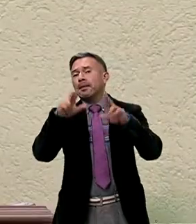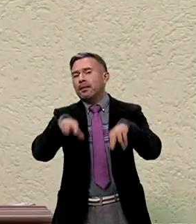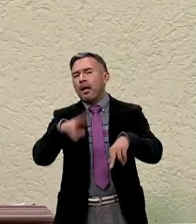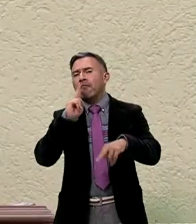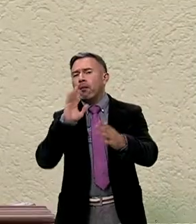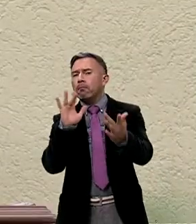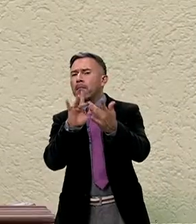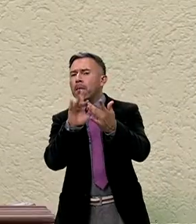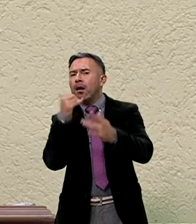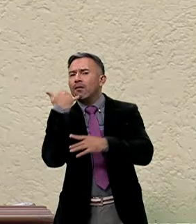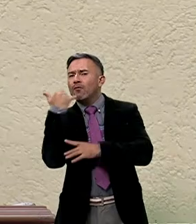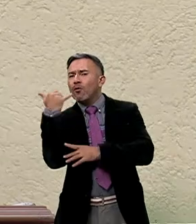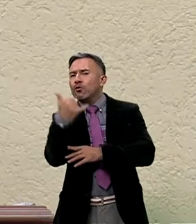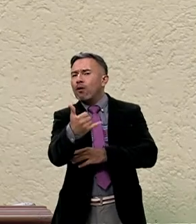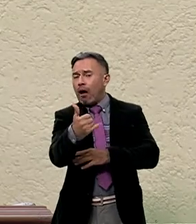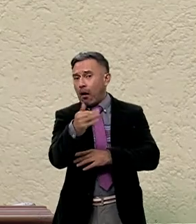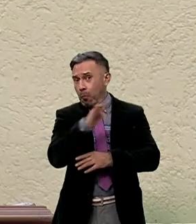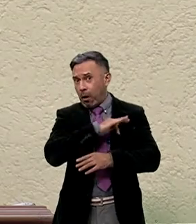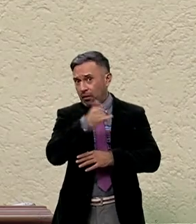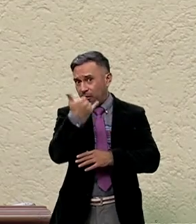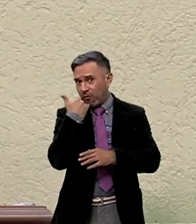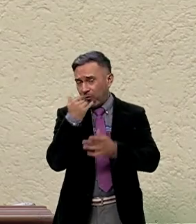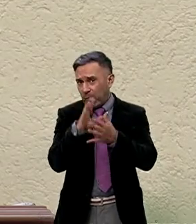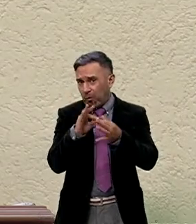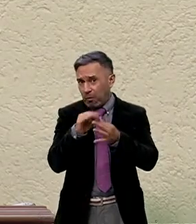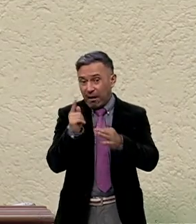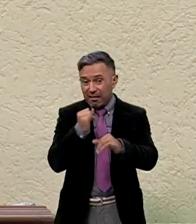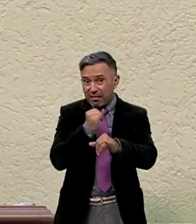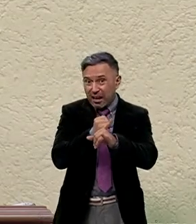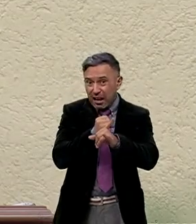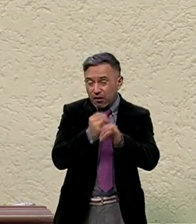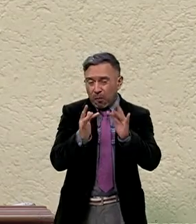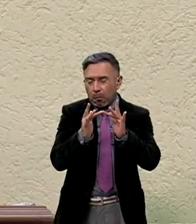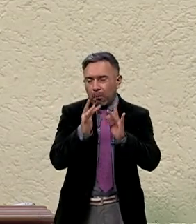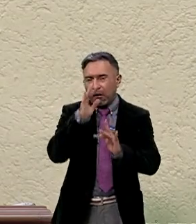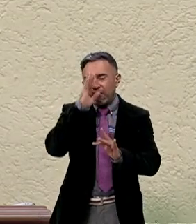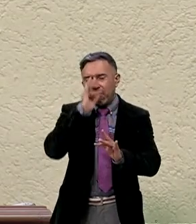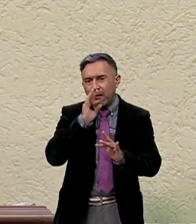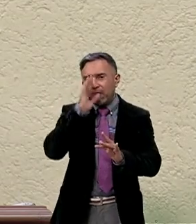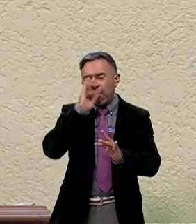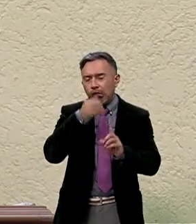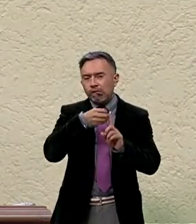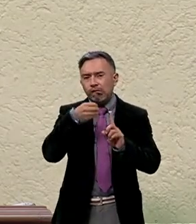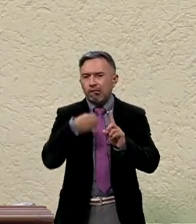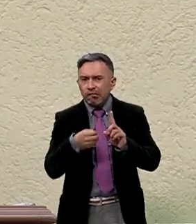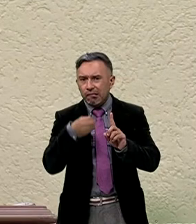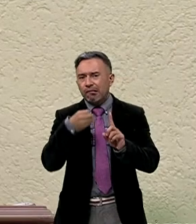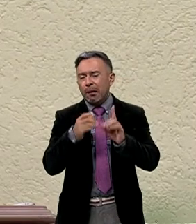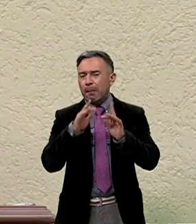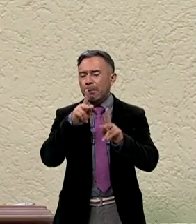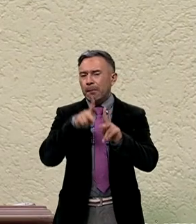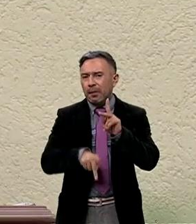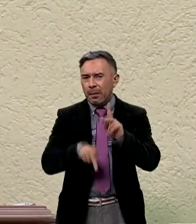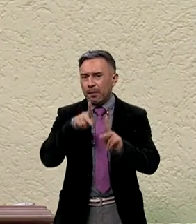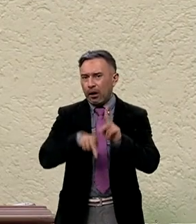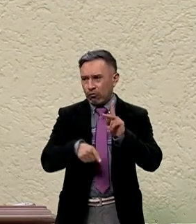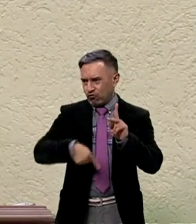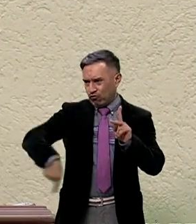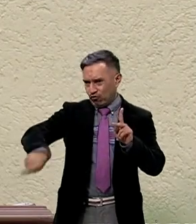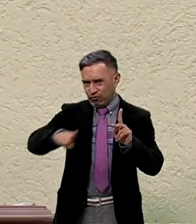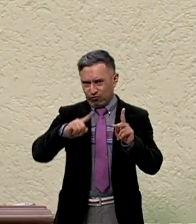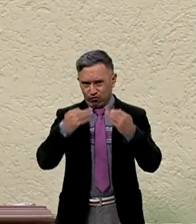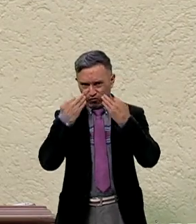poder escucharlo porque la transmisión por internet es muy inestable y no nos permite como ustedes han podido constatarse